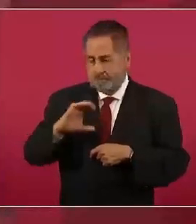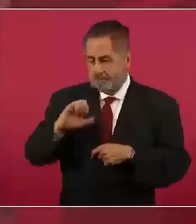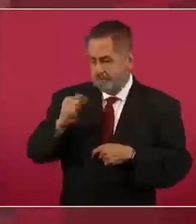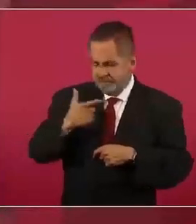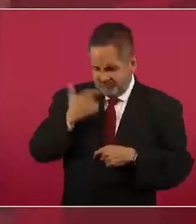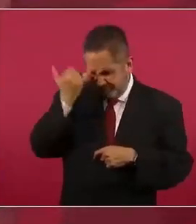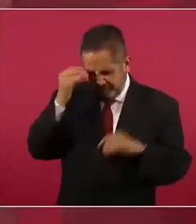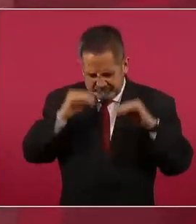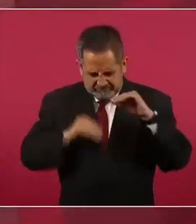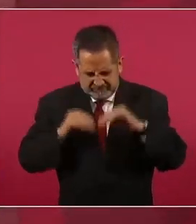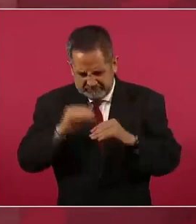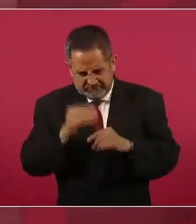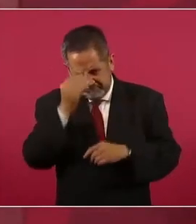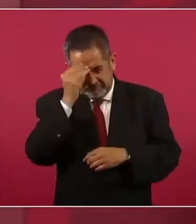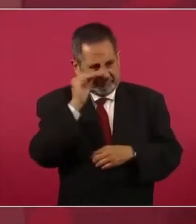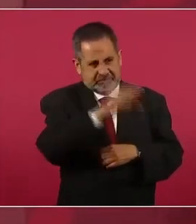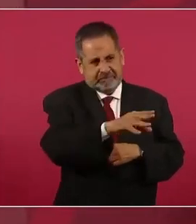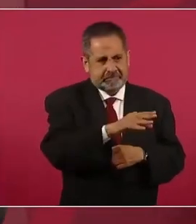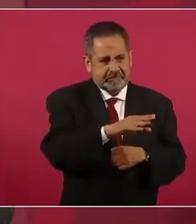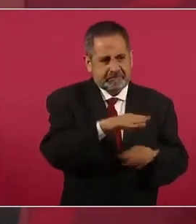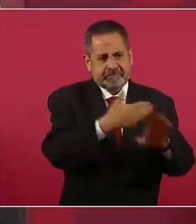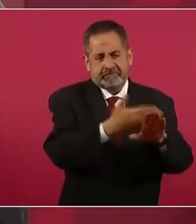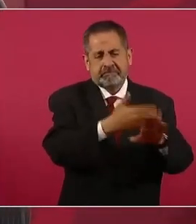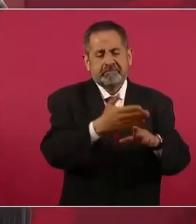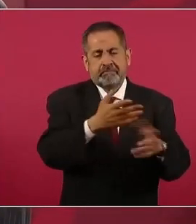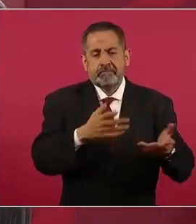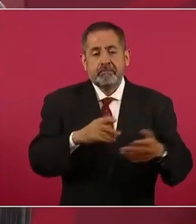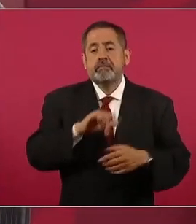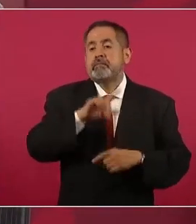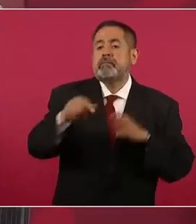¿Y cómo terminó el gobierno de Salinas?